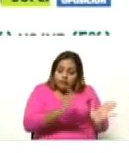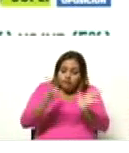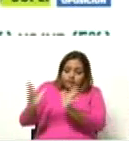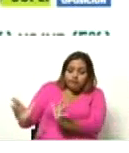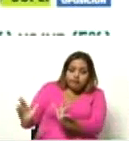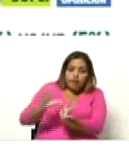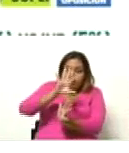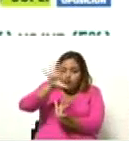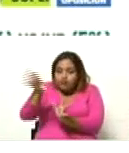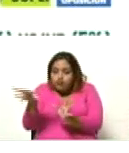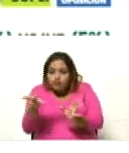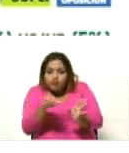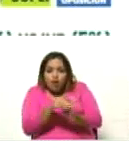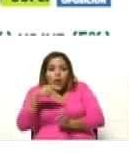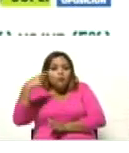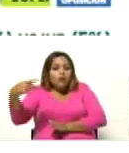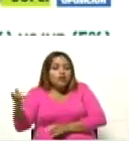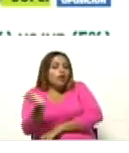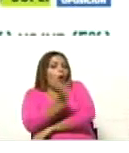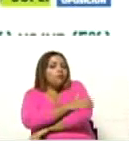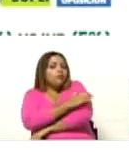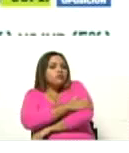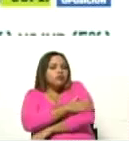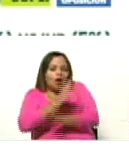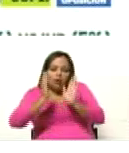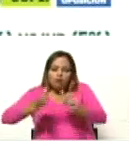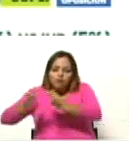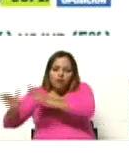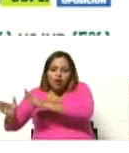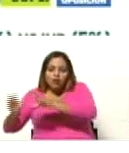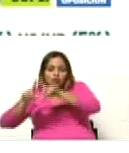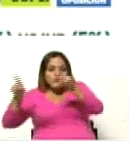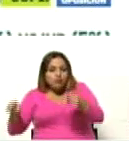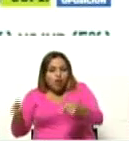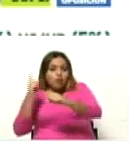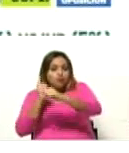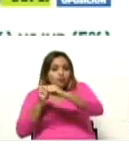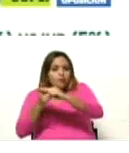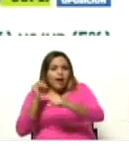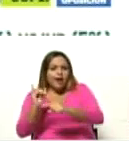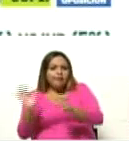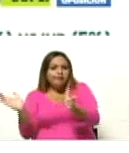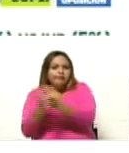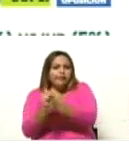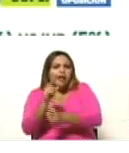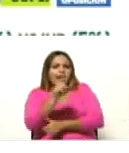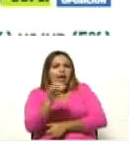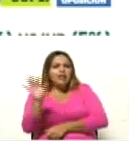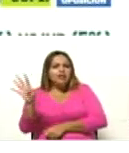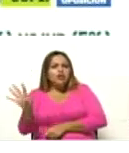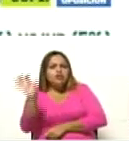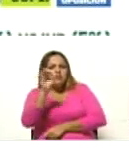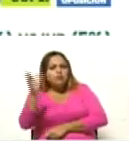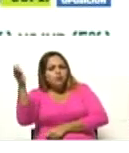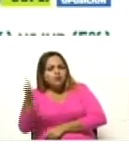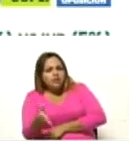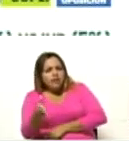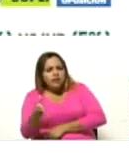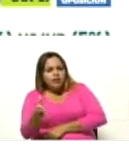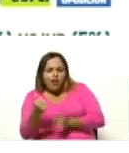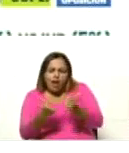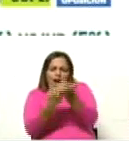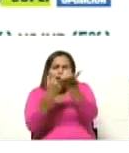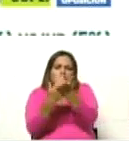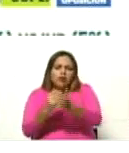factores políticos que conforman la oposición venezolana, eso alcanza 14% de simpatía, con un primer lugar